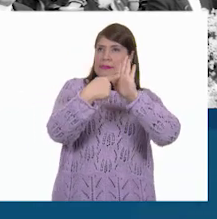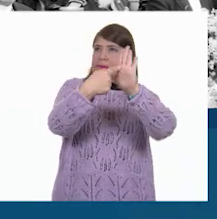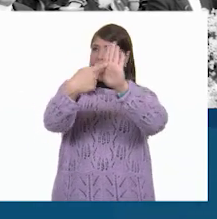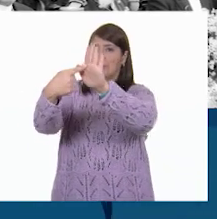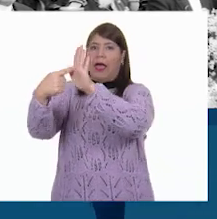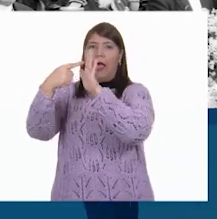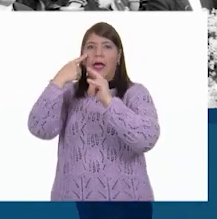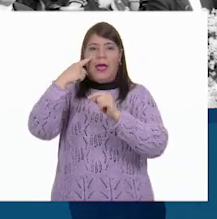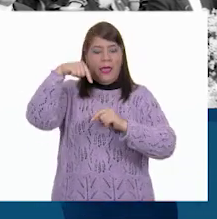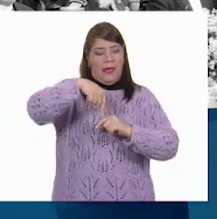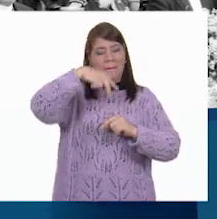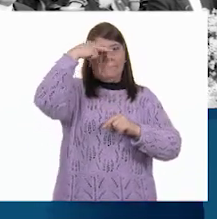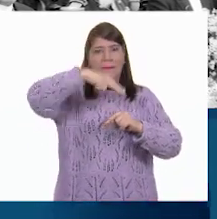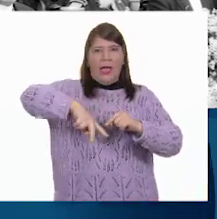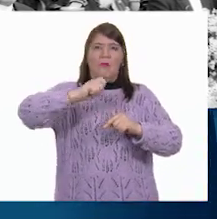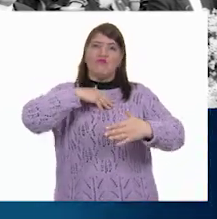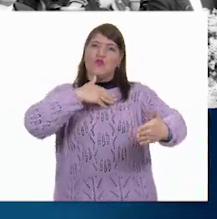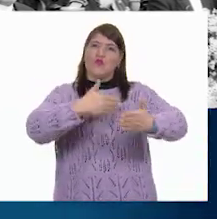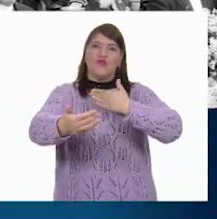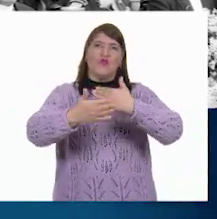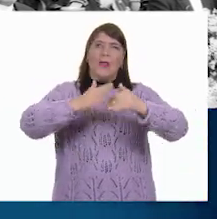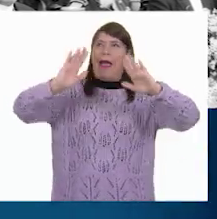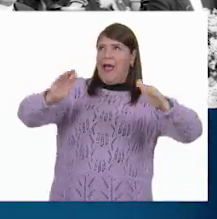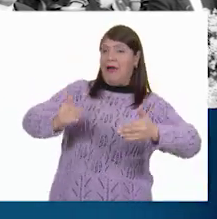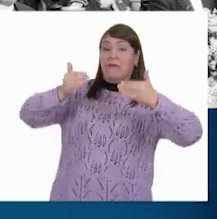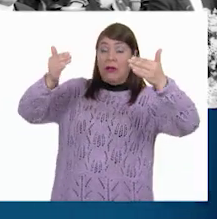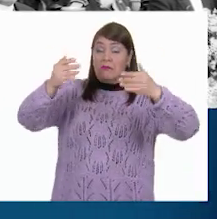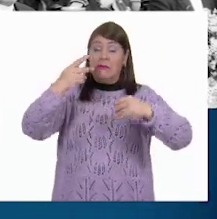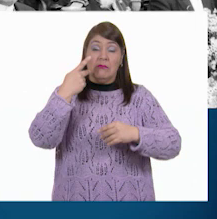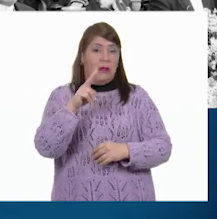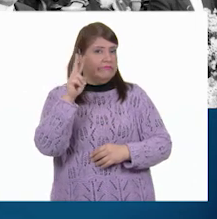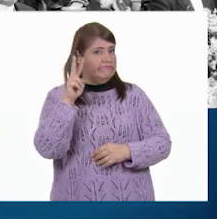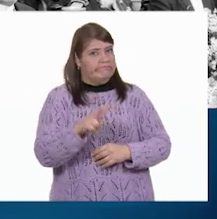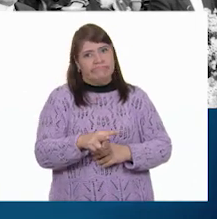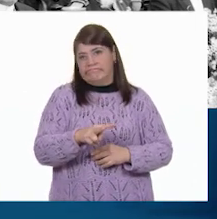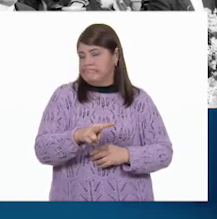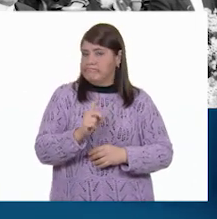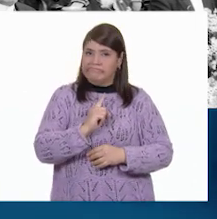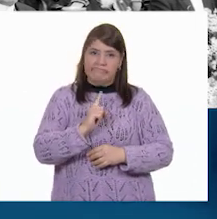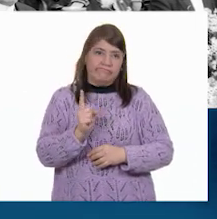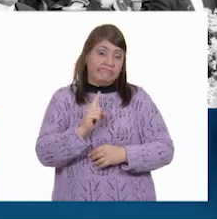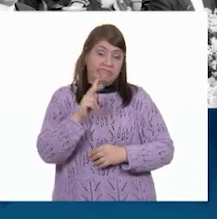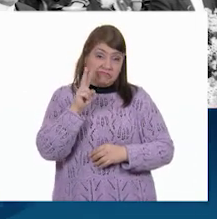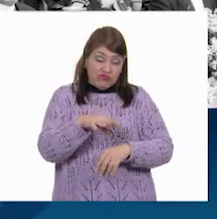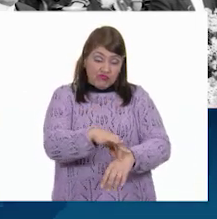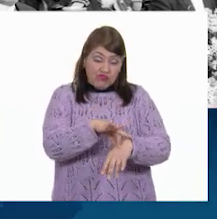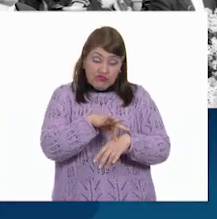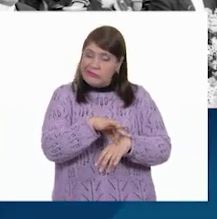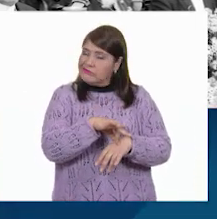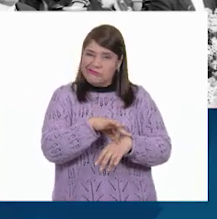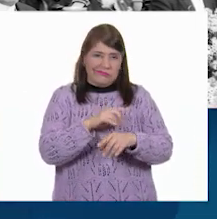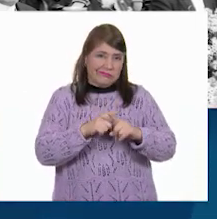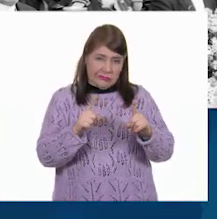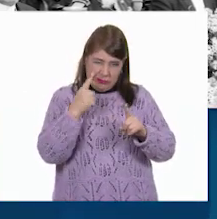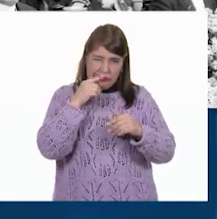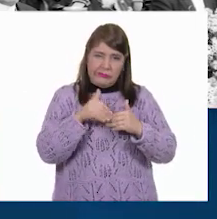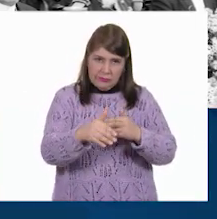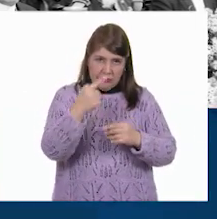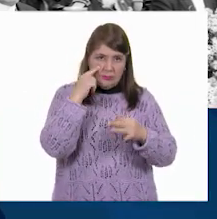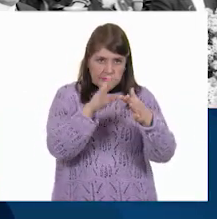de un México moderno en el exterior. Pero la verdad es que nada estaba más alejado de la realidad. Lo veremos más